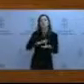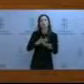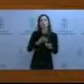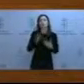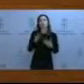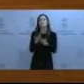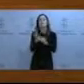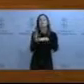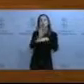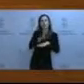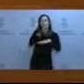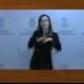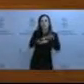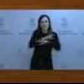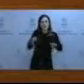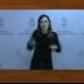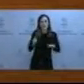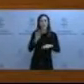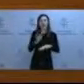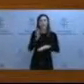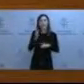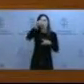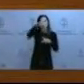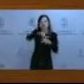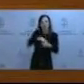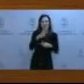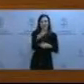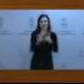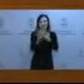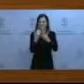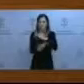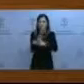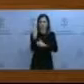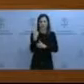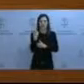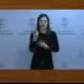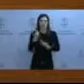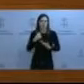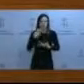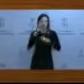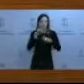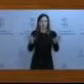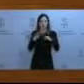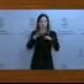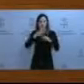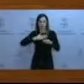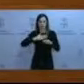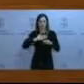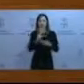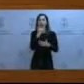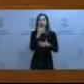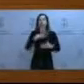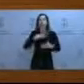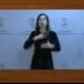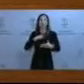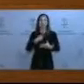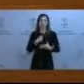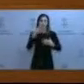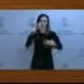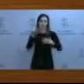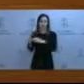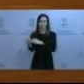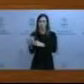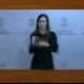y la votación y demás, hace 3 días, por lo menos a este grupo parlamentario, no al resto, nos mandaron algo de documentación de lo de